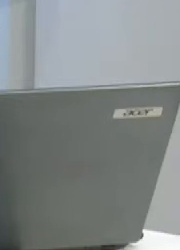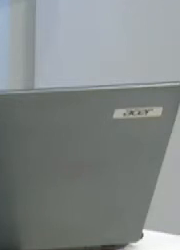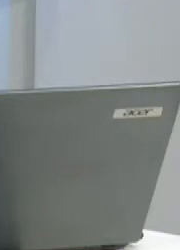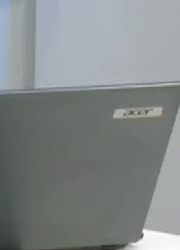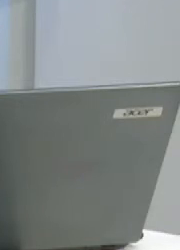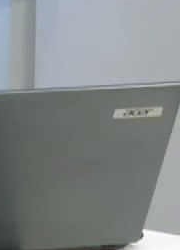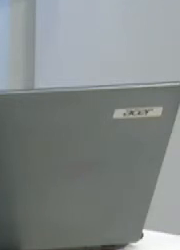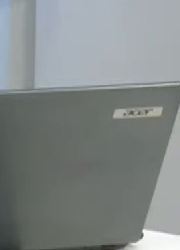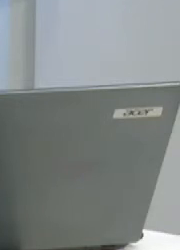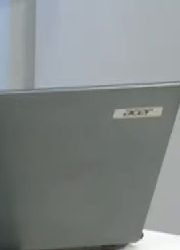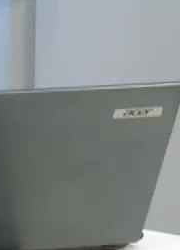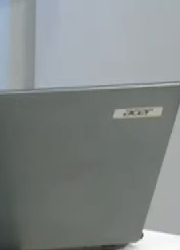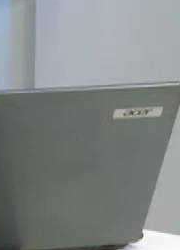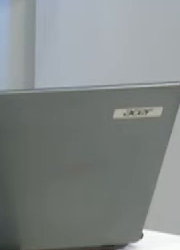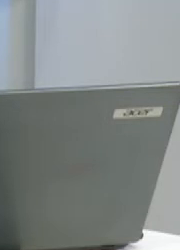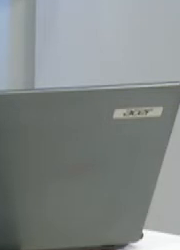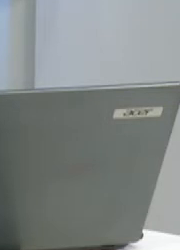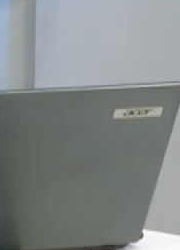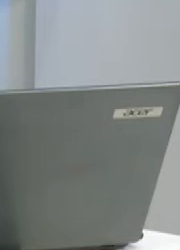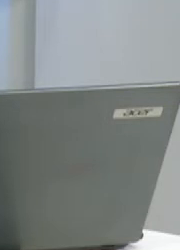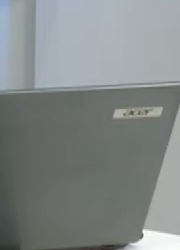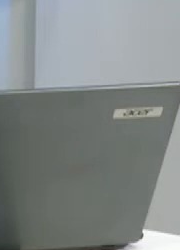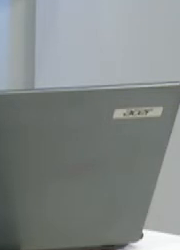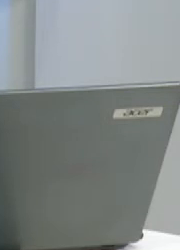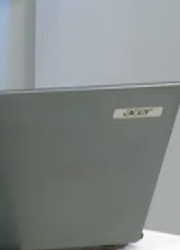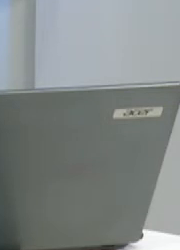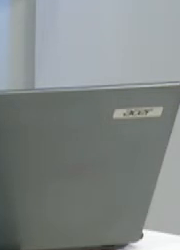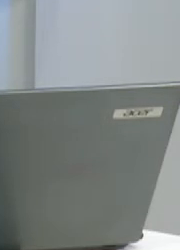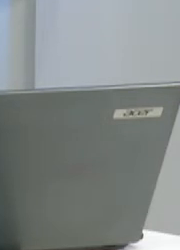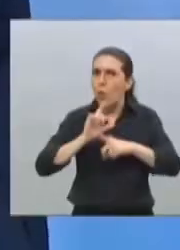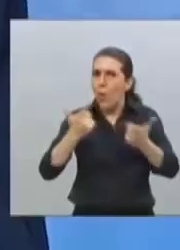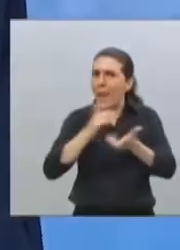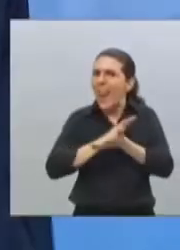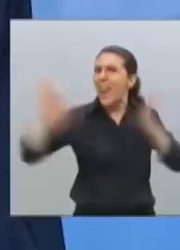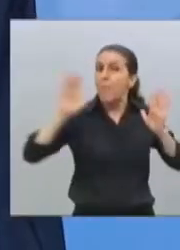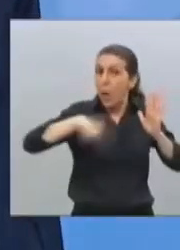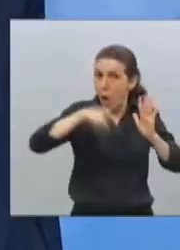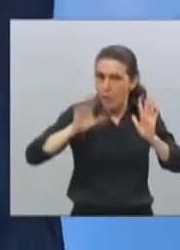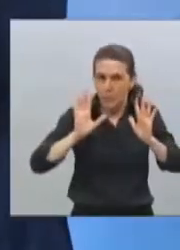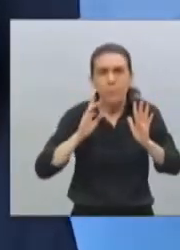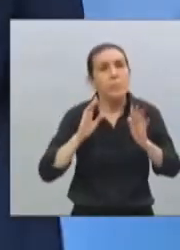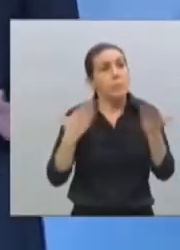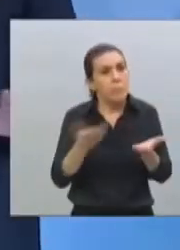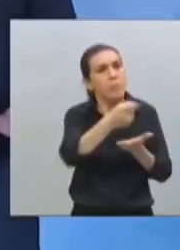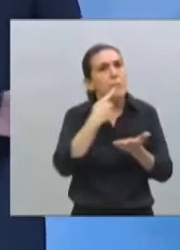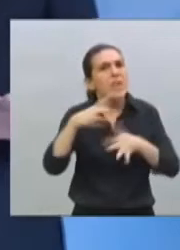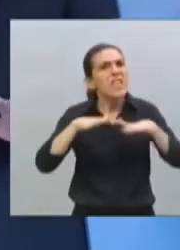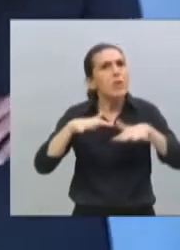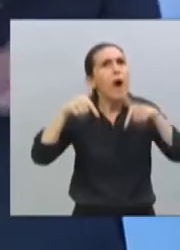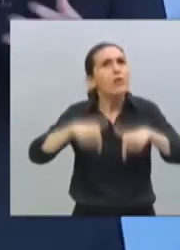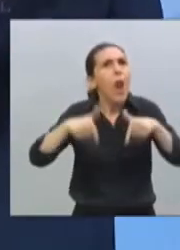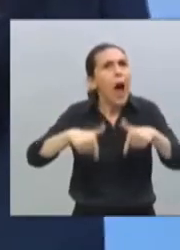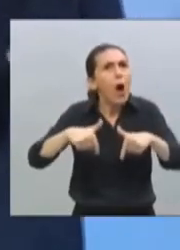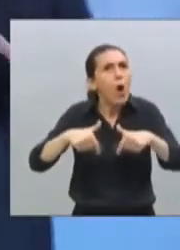días? En principio sí se ha transitado de un lugar a otro y se sigue transitando con, entre